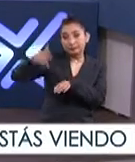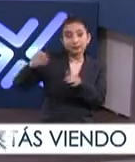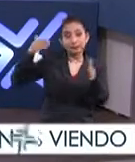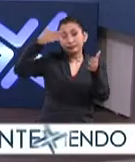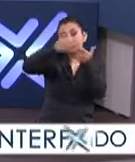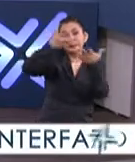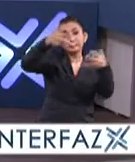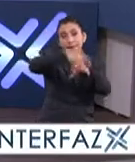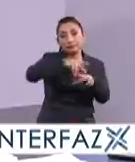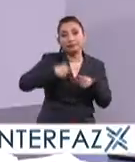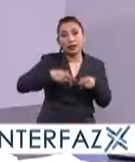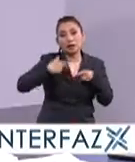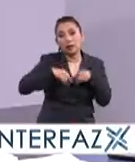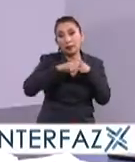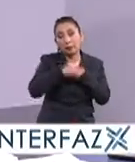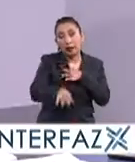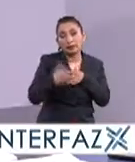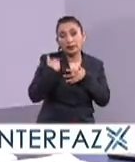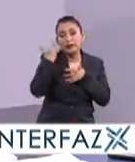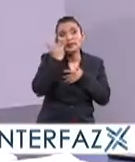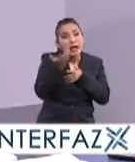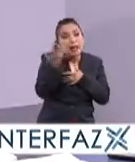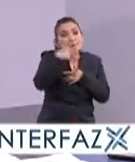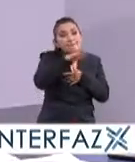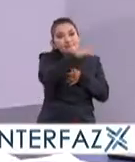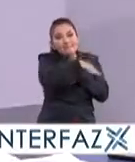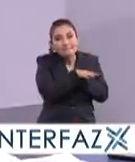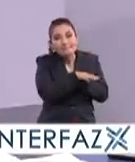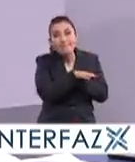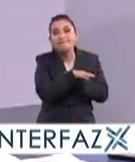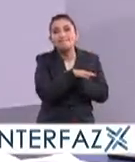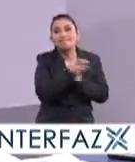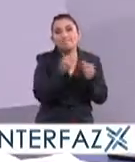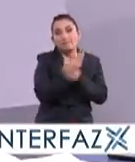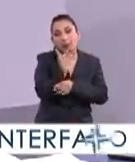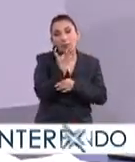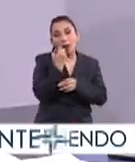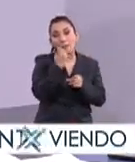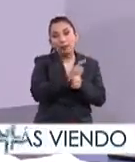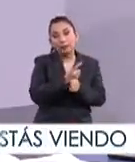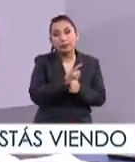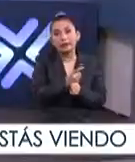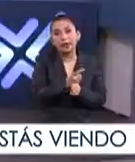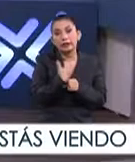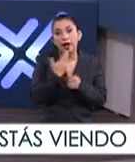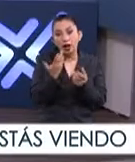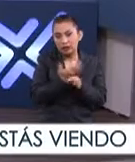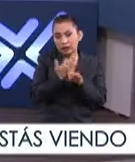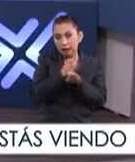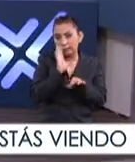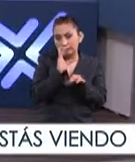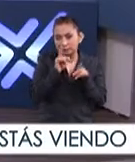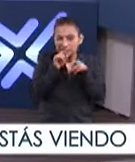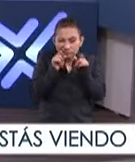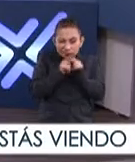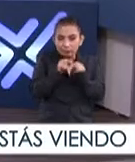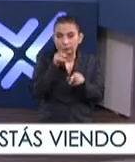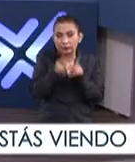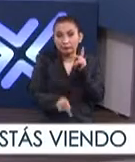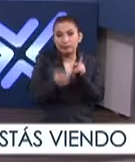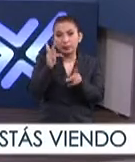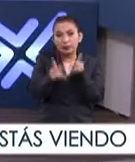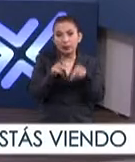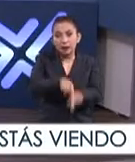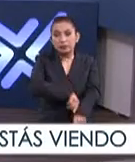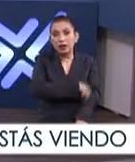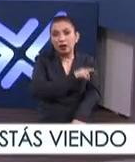llegada y la integración de los migrantes que están buscando esta nueva oportunidad. Vamos a hacer una breve pausa y regresando platicamos un poco más de